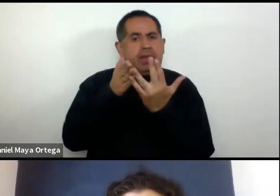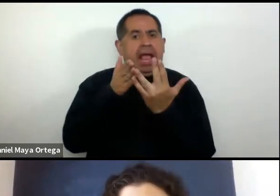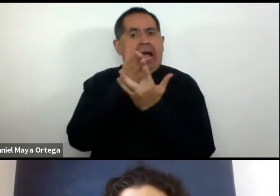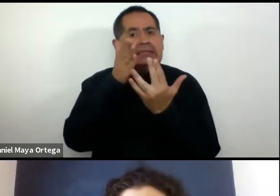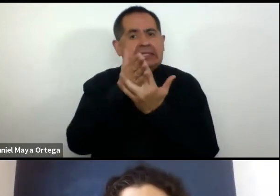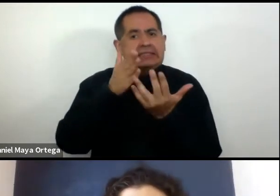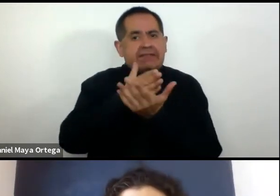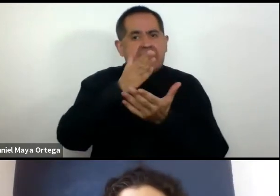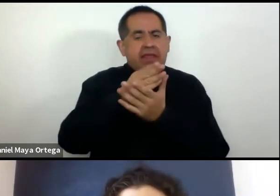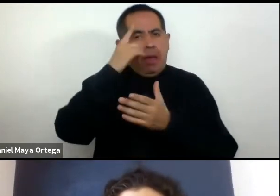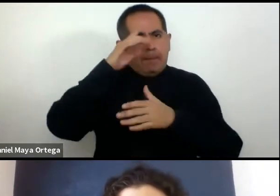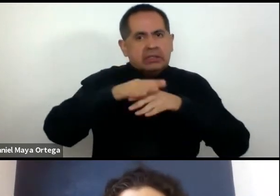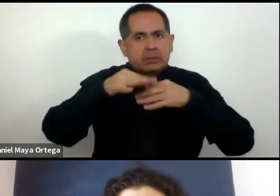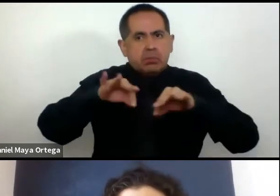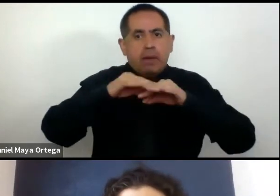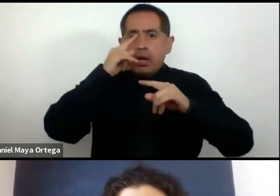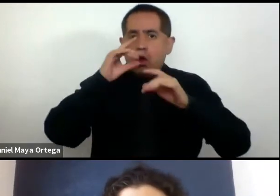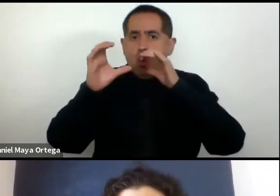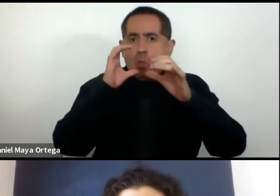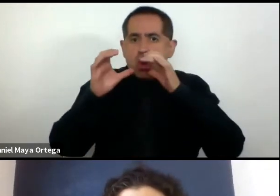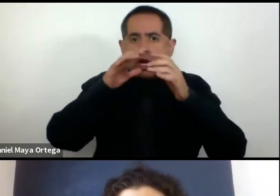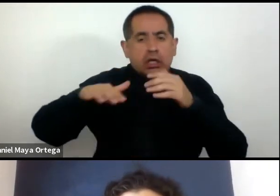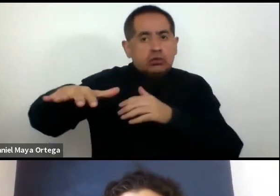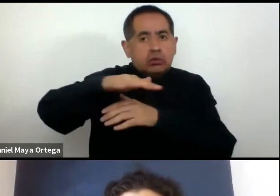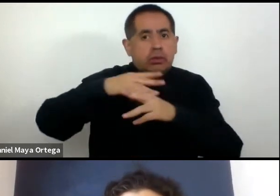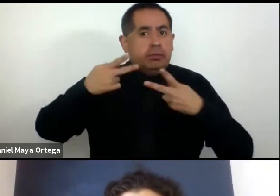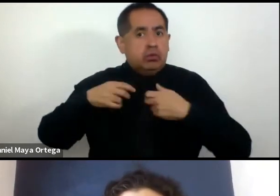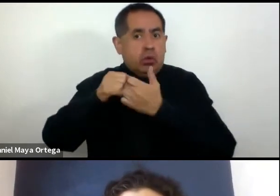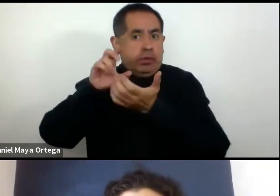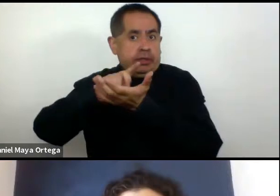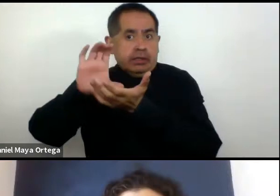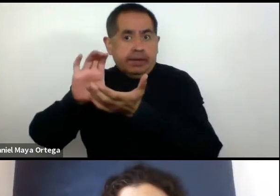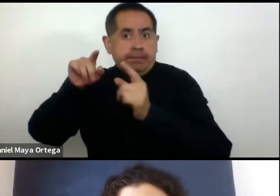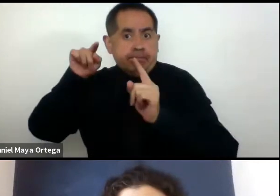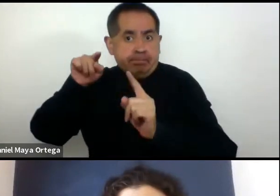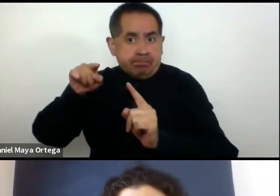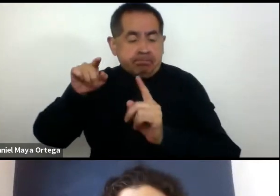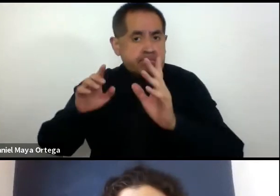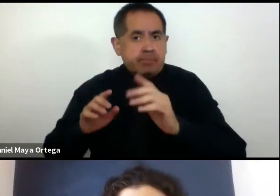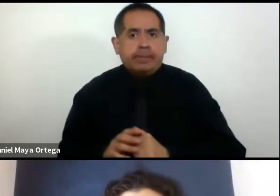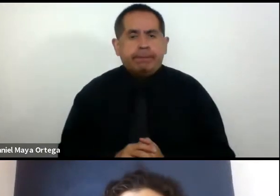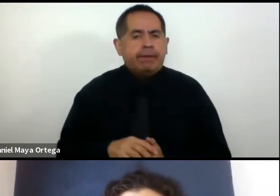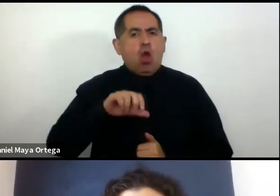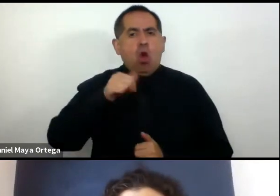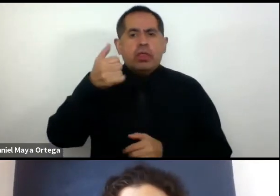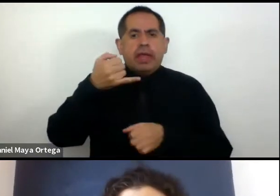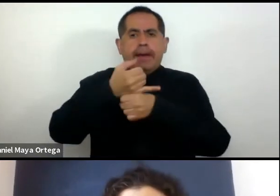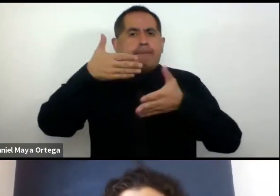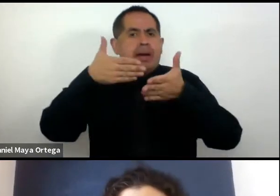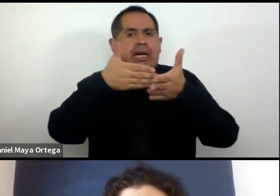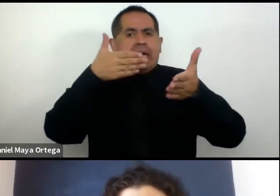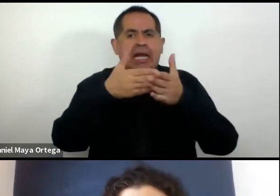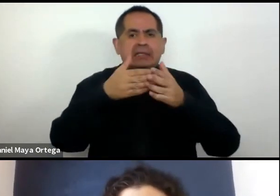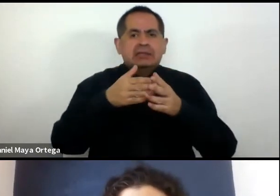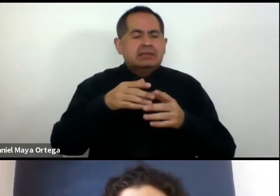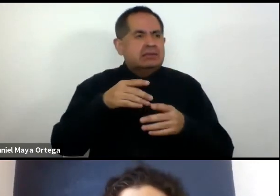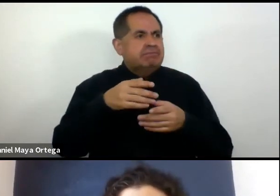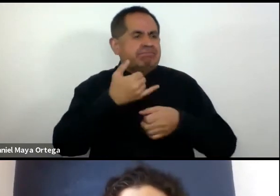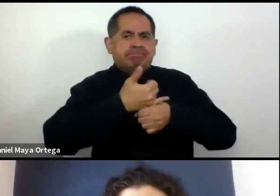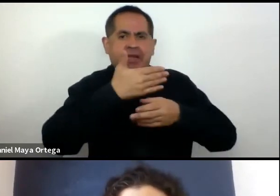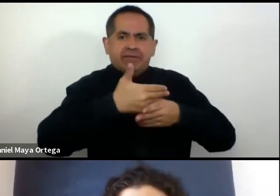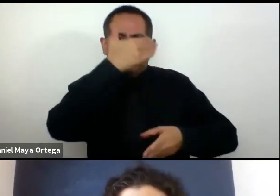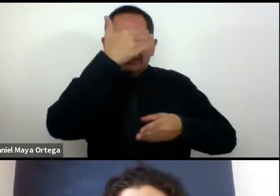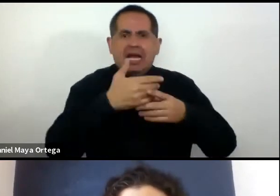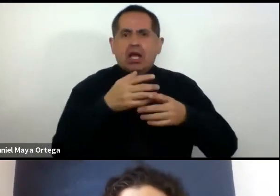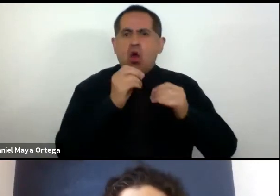accesibilidad plena en el sentido de comunicación a las personas con discapacidad. La otra es barreras físicas y tecnológicas, ¿no? Y con físicas